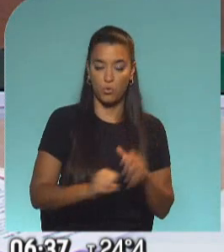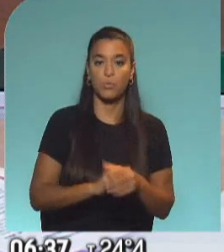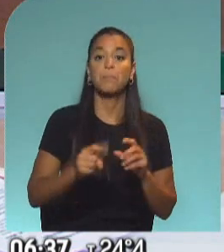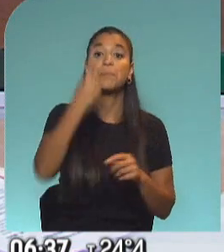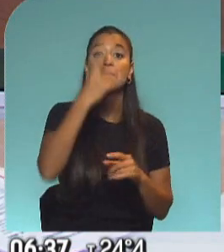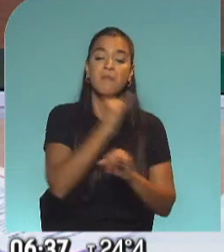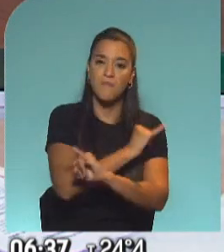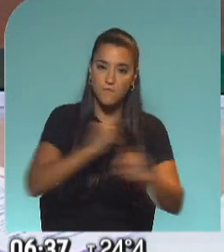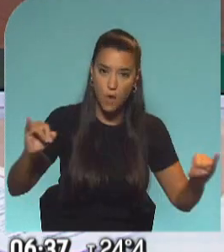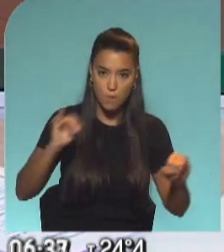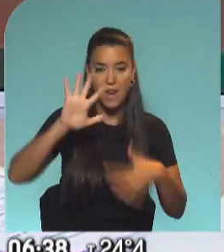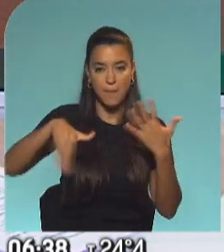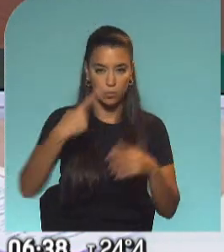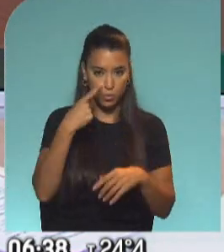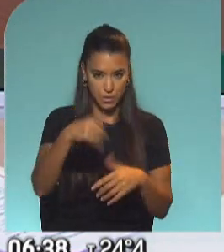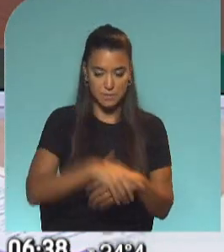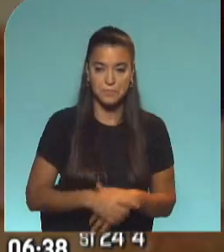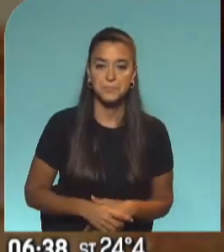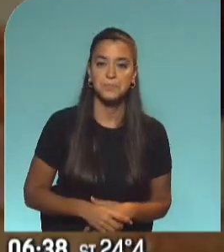Primer informe, repercusiones.